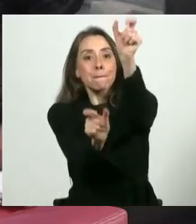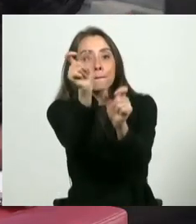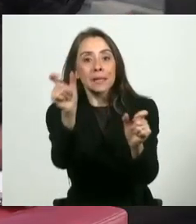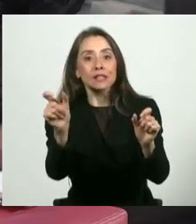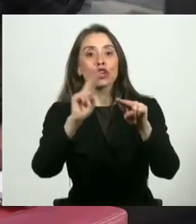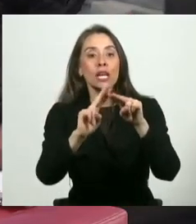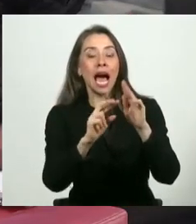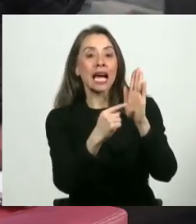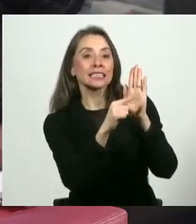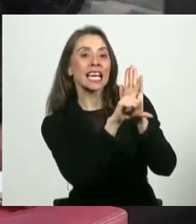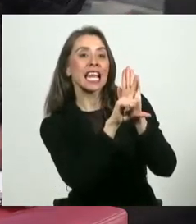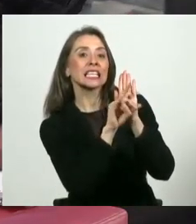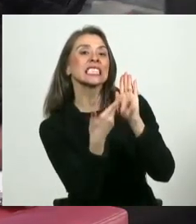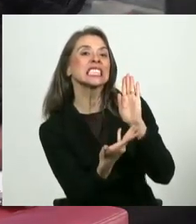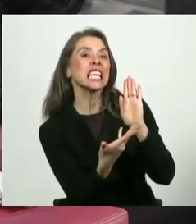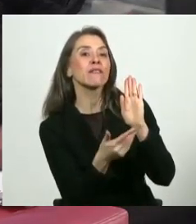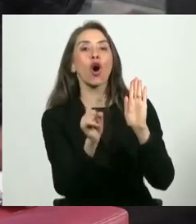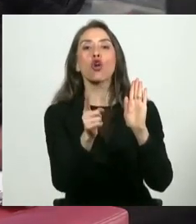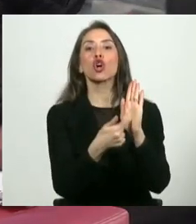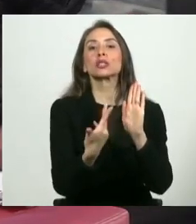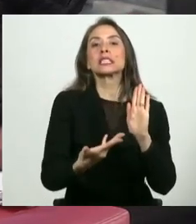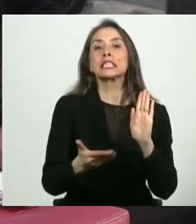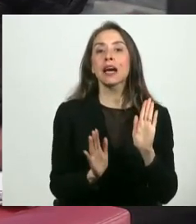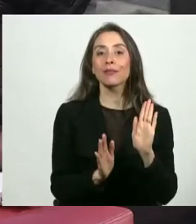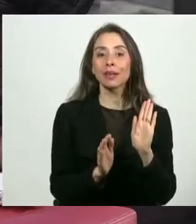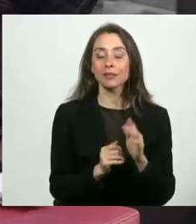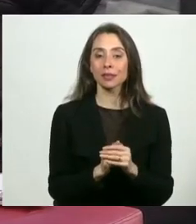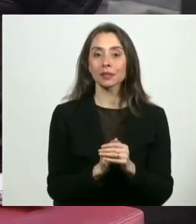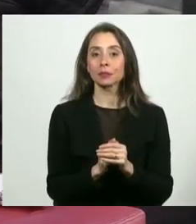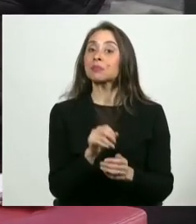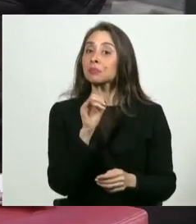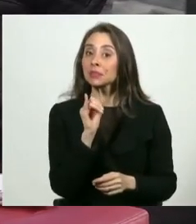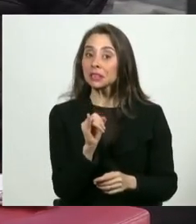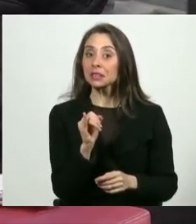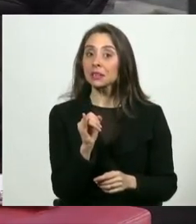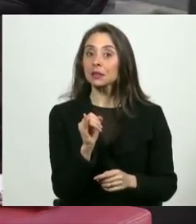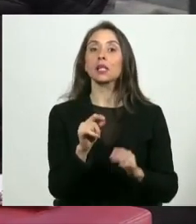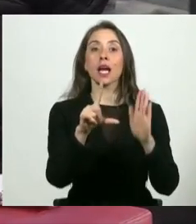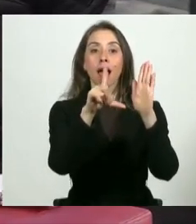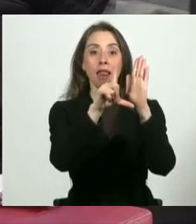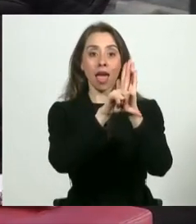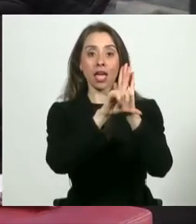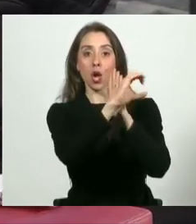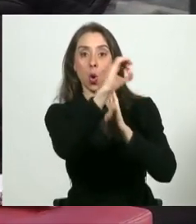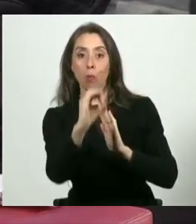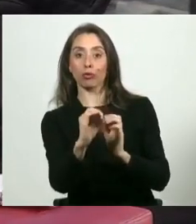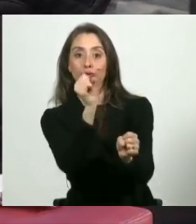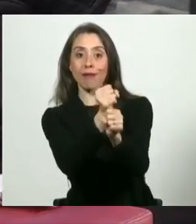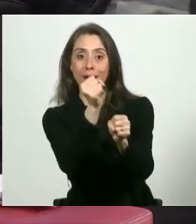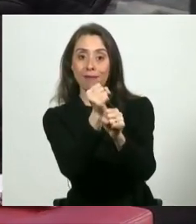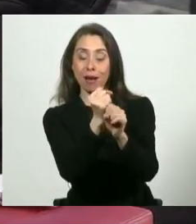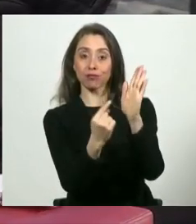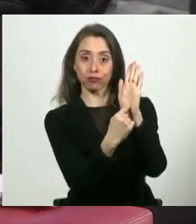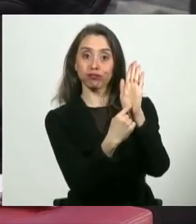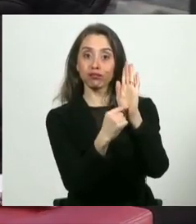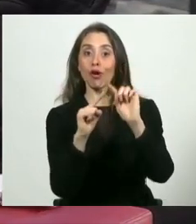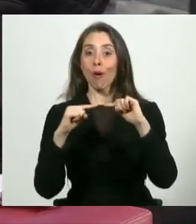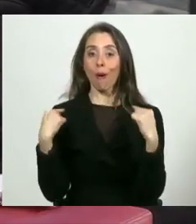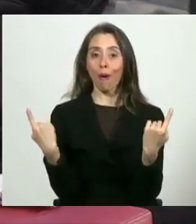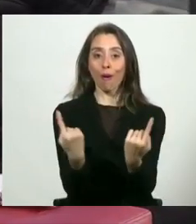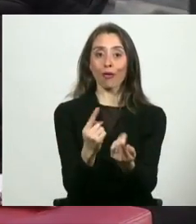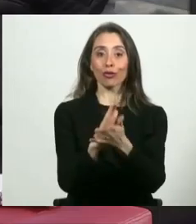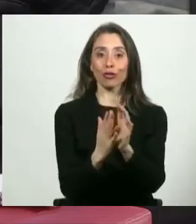que una ley sirva o no sirva. Si vamos a tener ley de cuota y estamos todos los